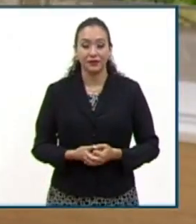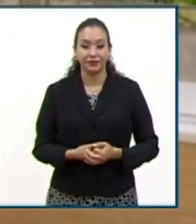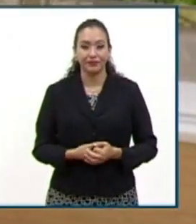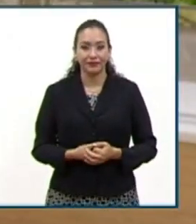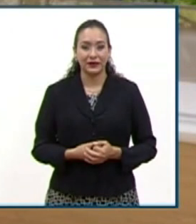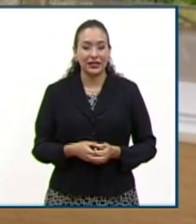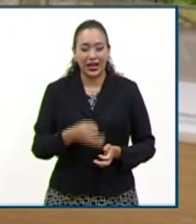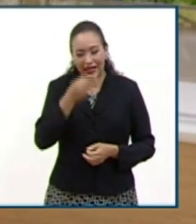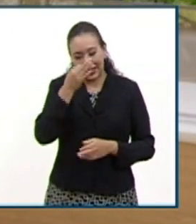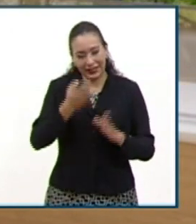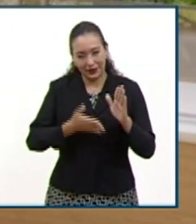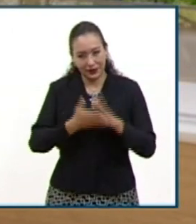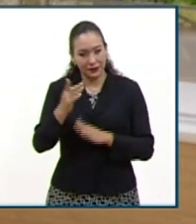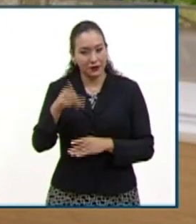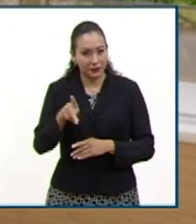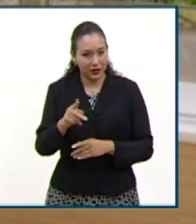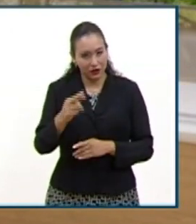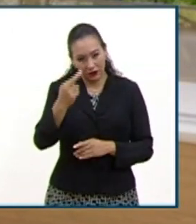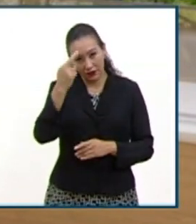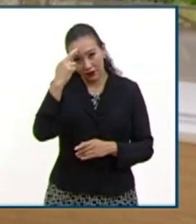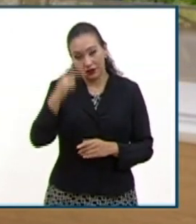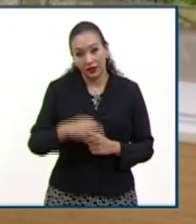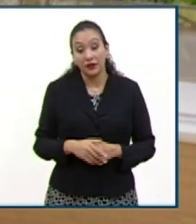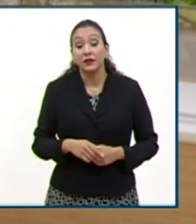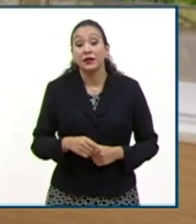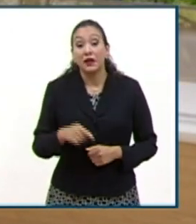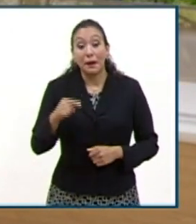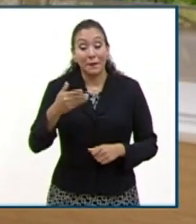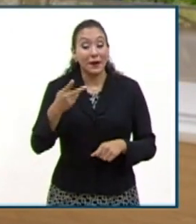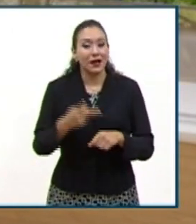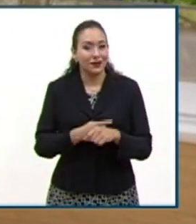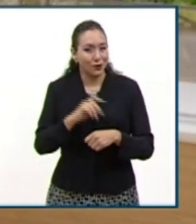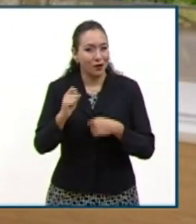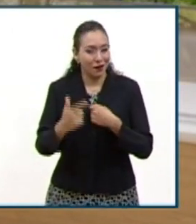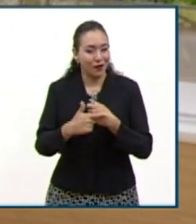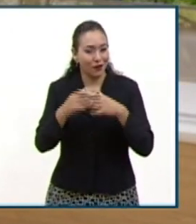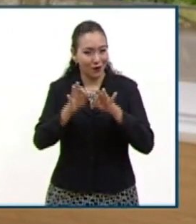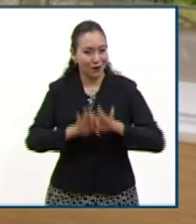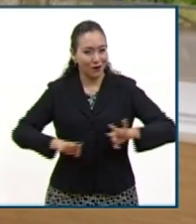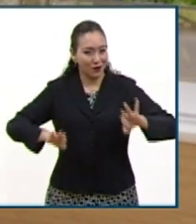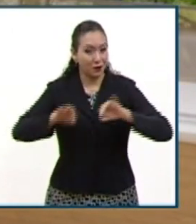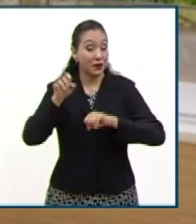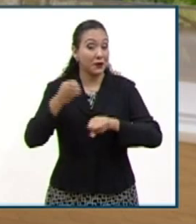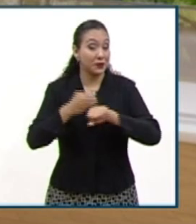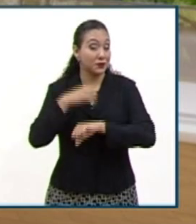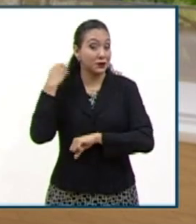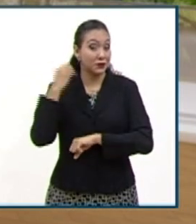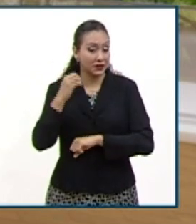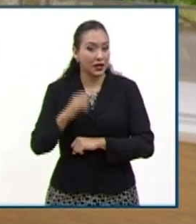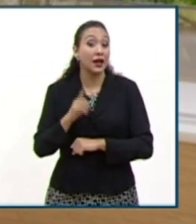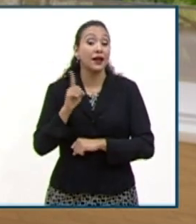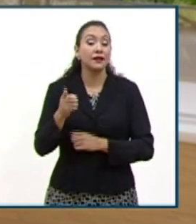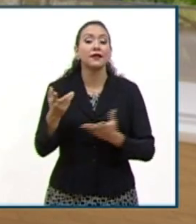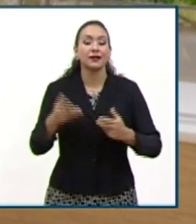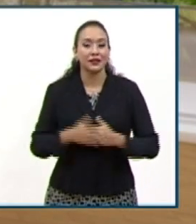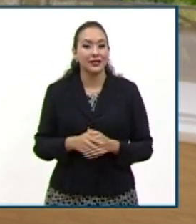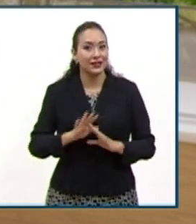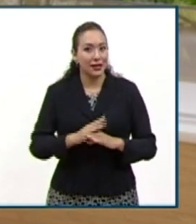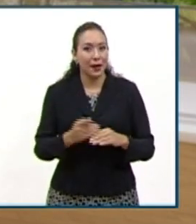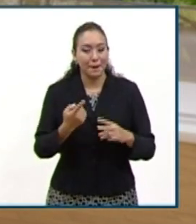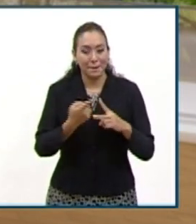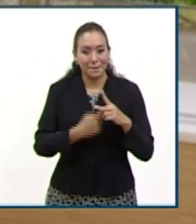Antes de despedirnos, le damos a conocer que en un hecho histórico, el Poder Judicial del Estado de Oaxaca puso en operación el primer